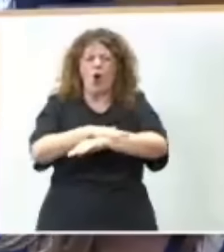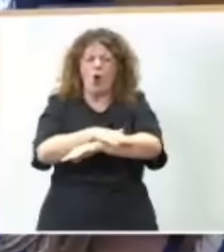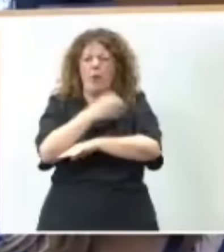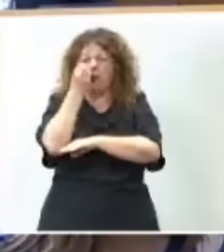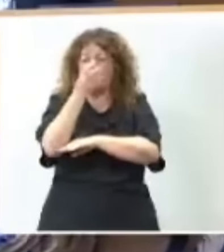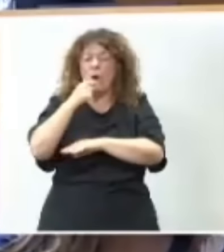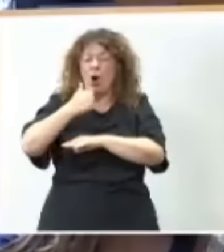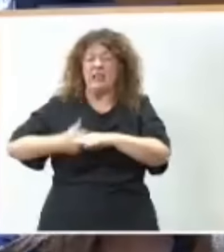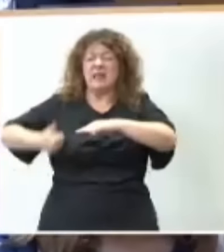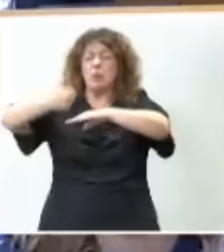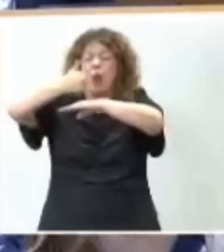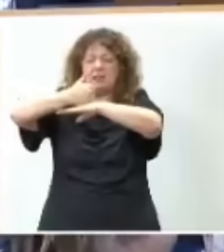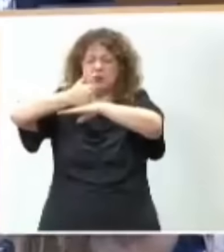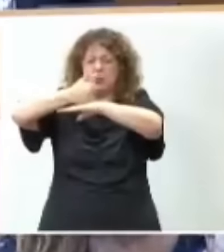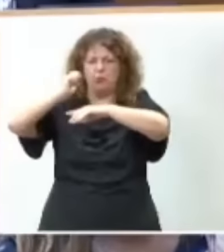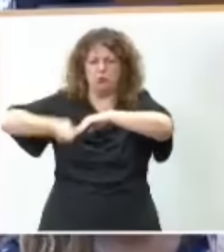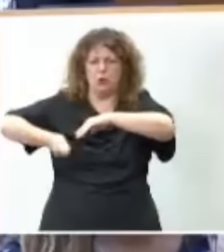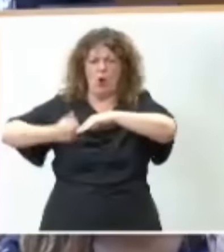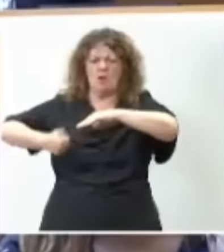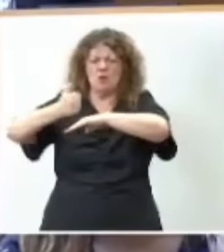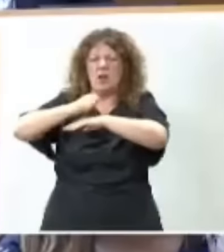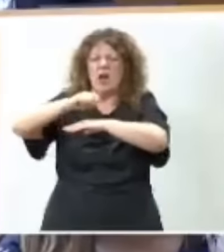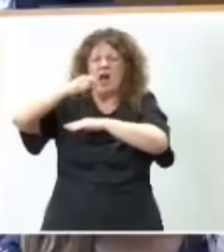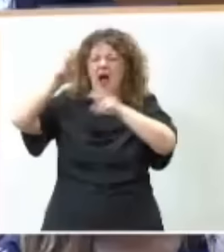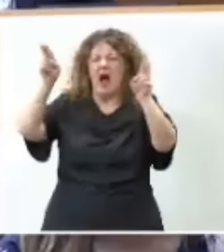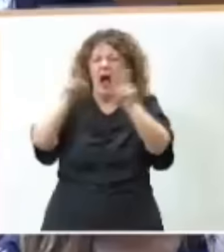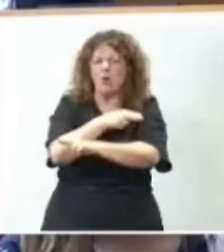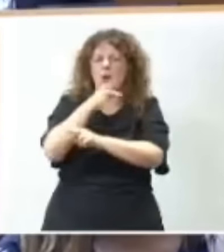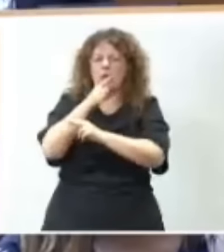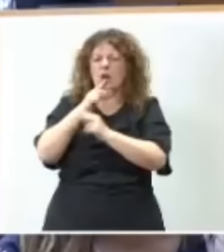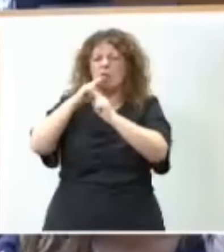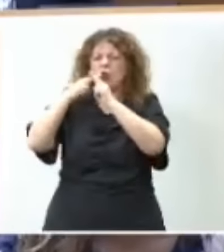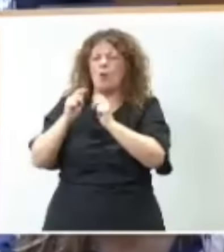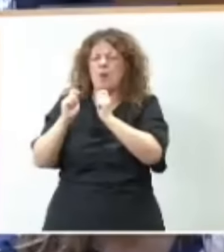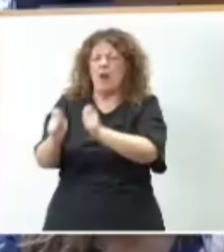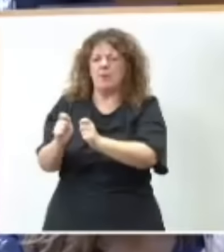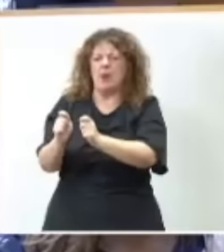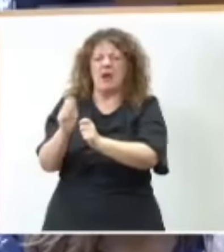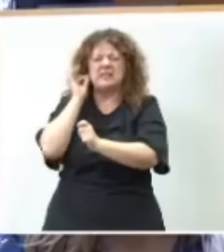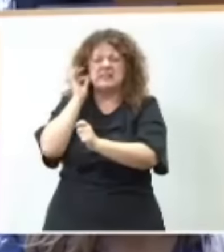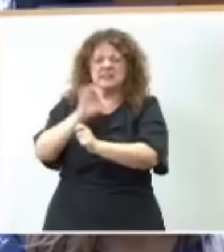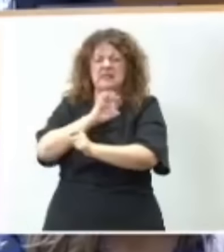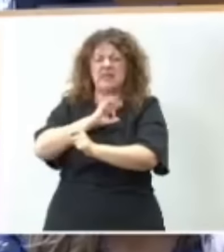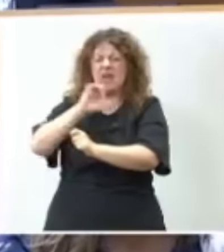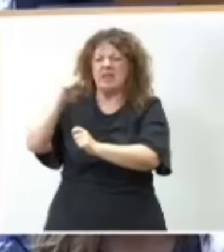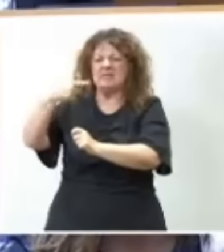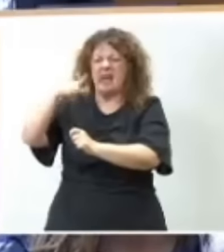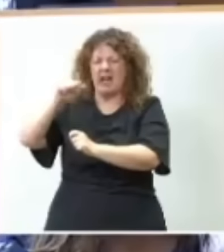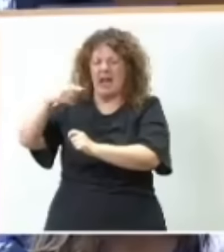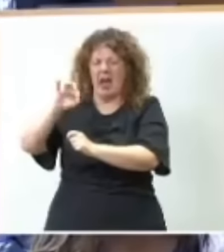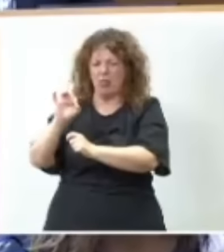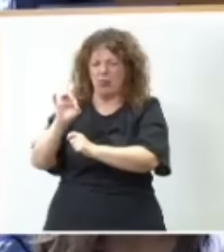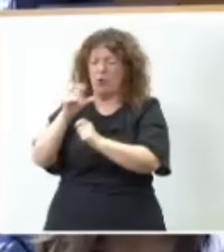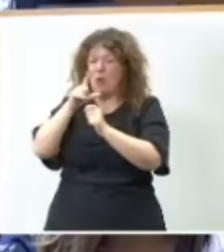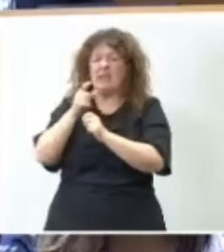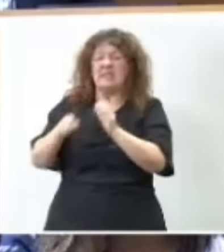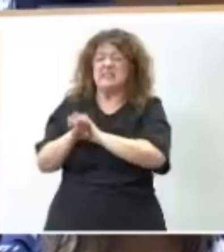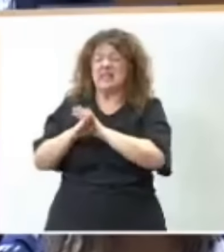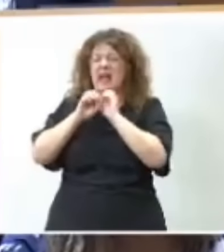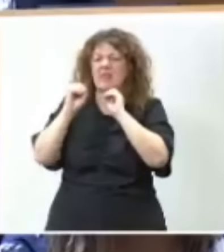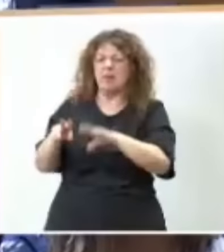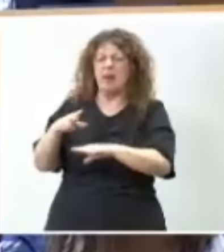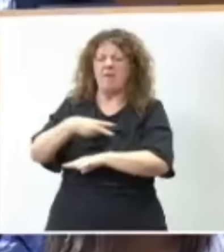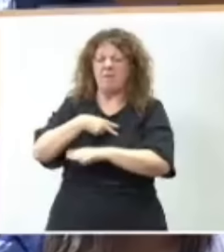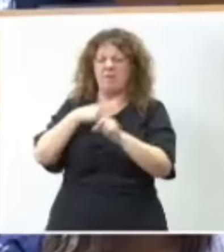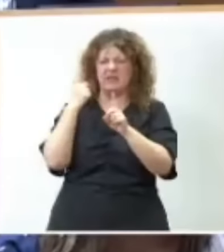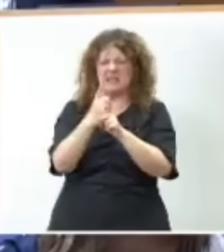Tribunal Supremo anunciara la anulación del nombramiento de su compañera de partido, la señora Salgado, y siga sin dimitir, por cierto, el fiscal